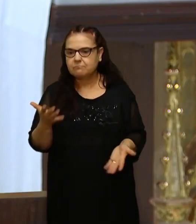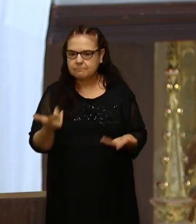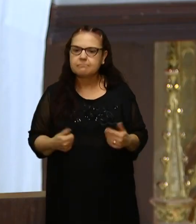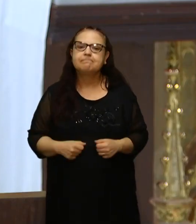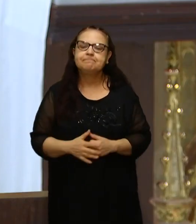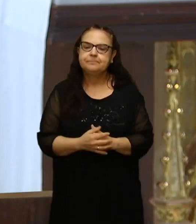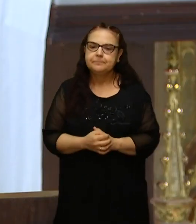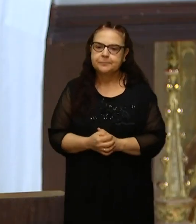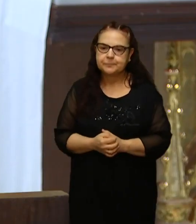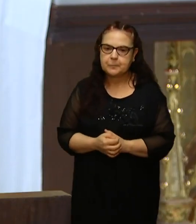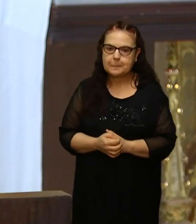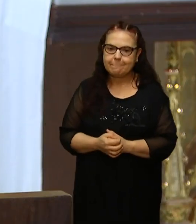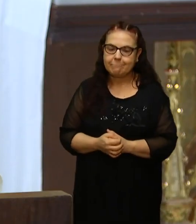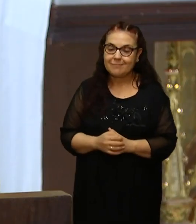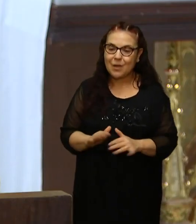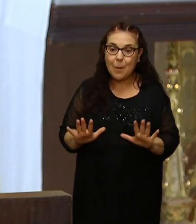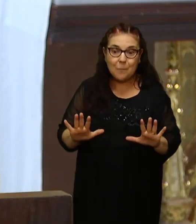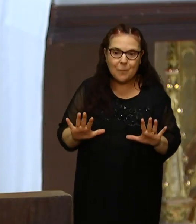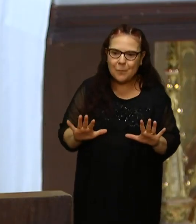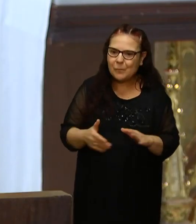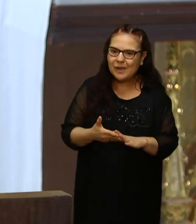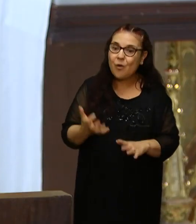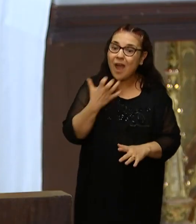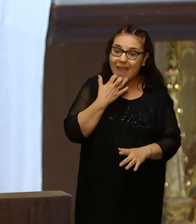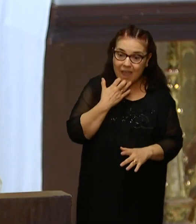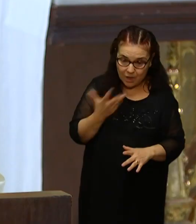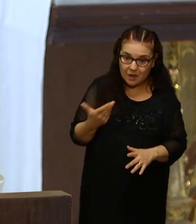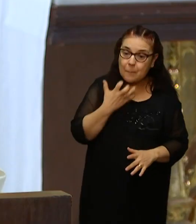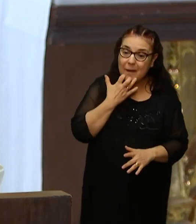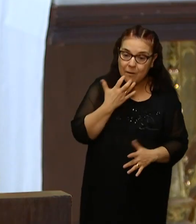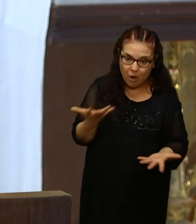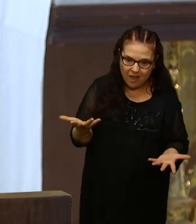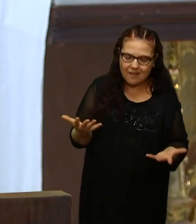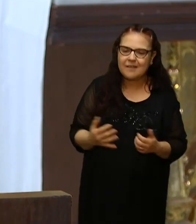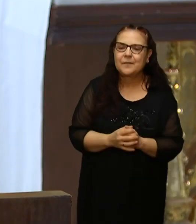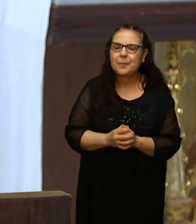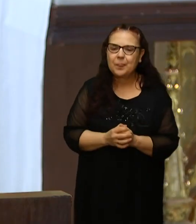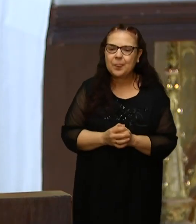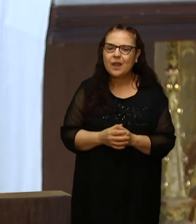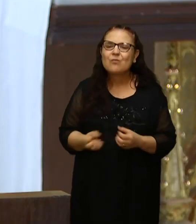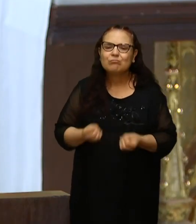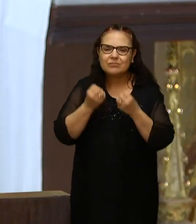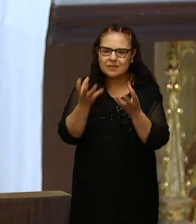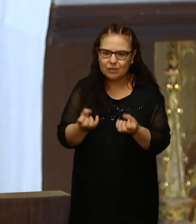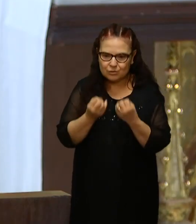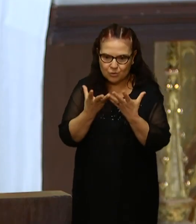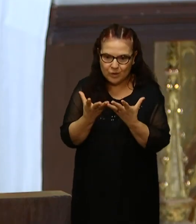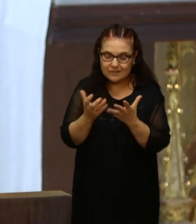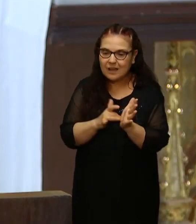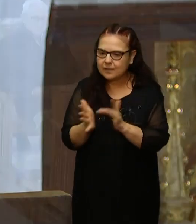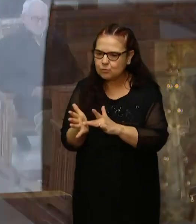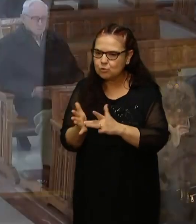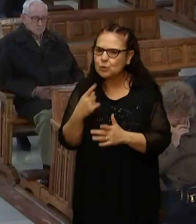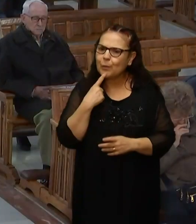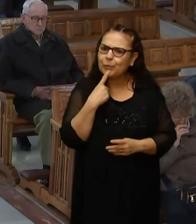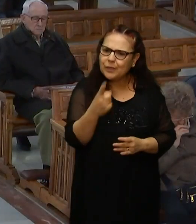demás. Pero sin embargo, en el ejemplo que nos pone, o en la parábola que nos pone Jesús, resulta que